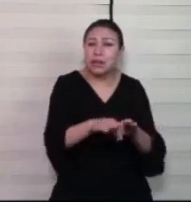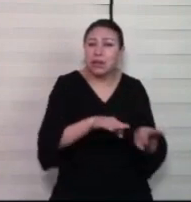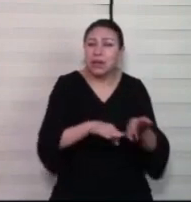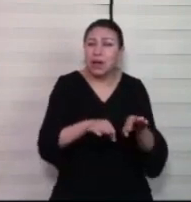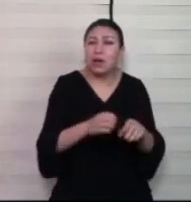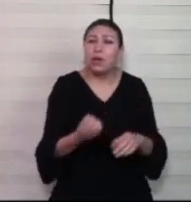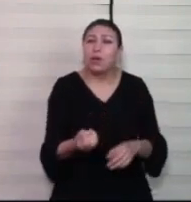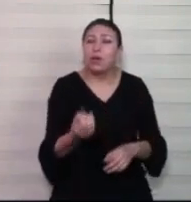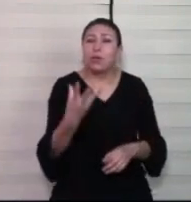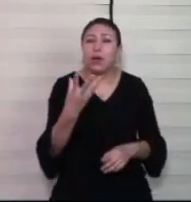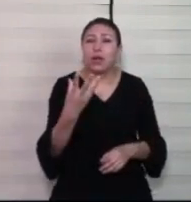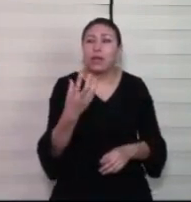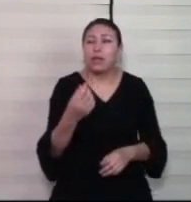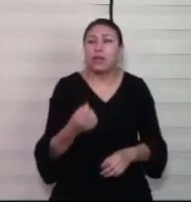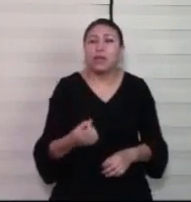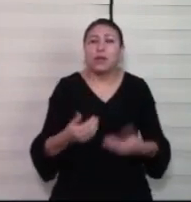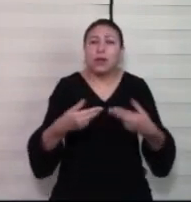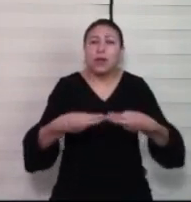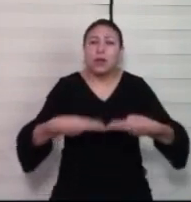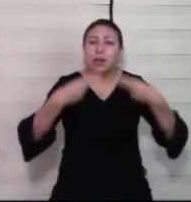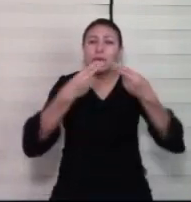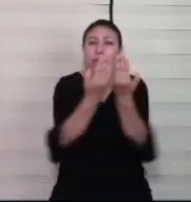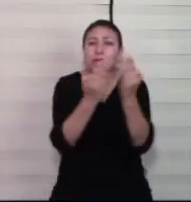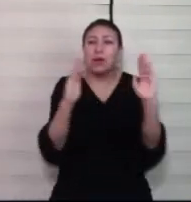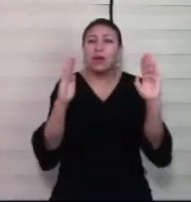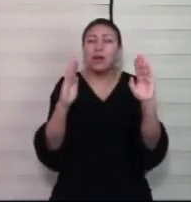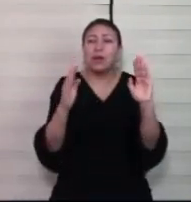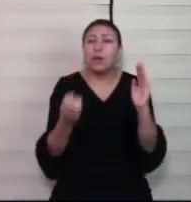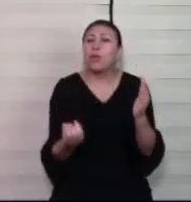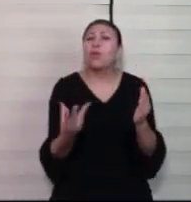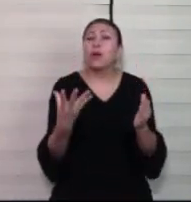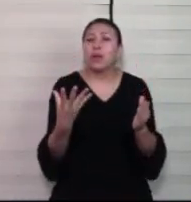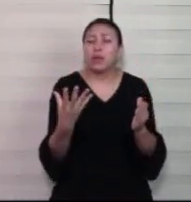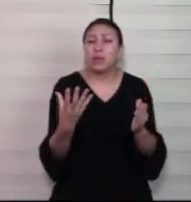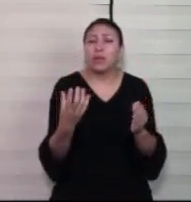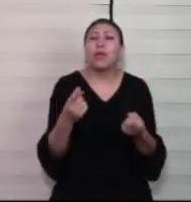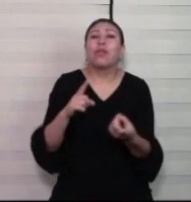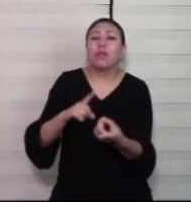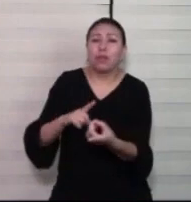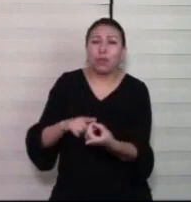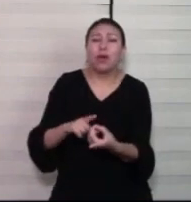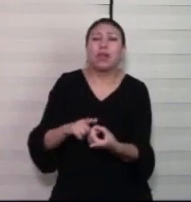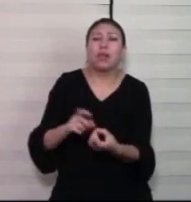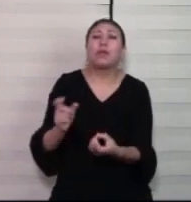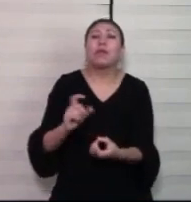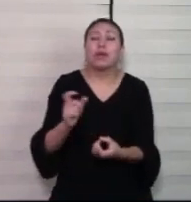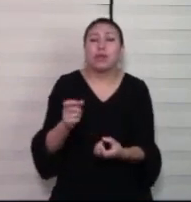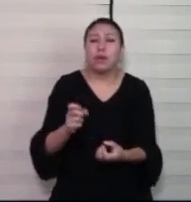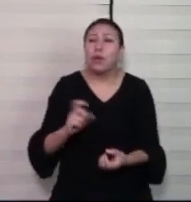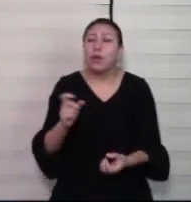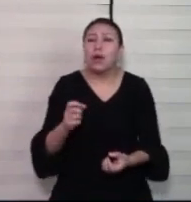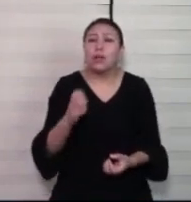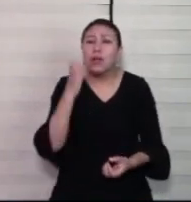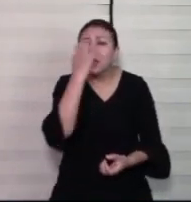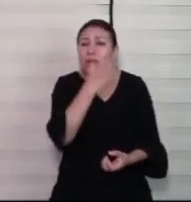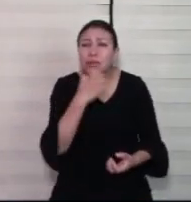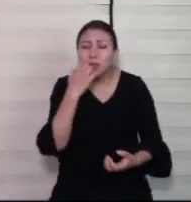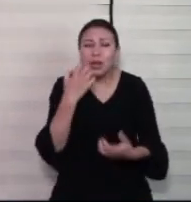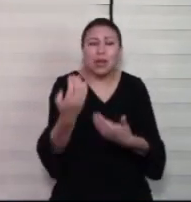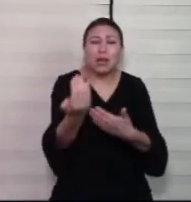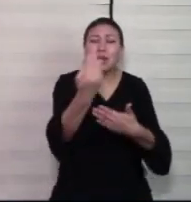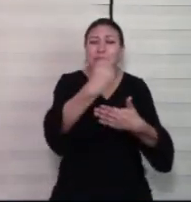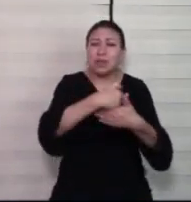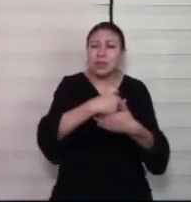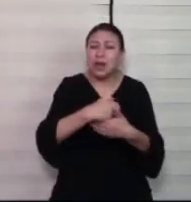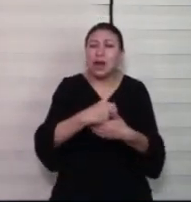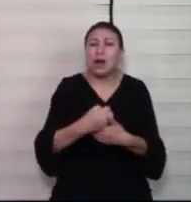cuándo podré abrir mi negocio, cuándo podré regresar a la escuela, ¿Cuándo podré ver a mis compañeros?